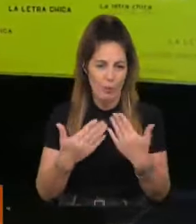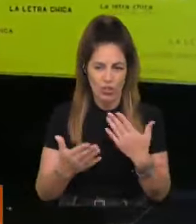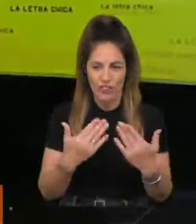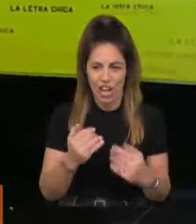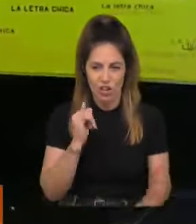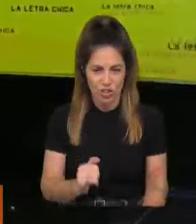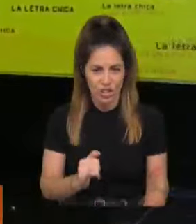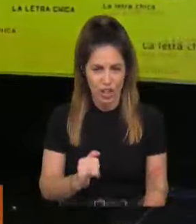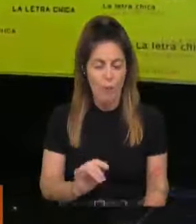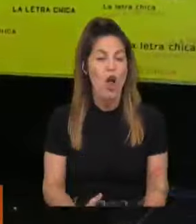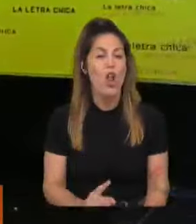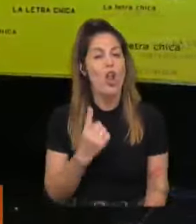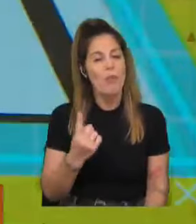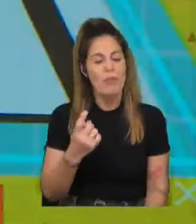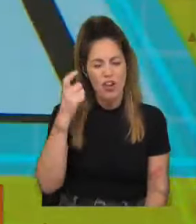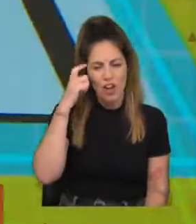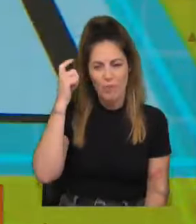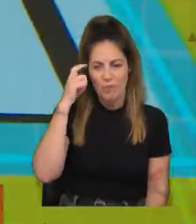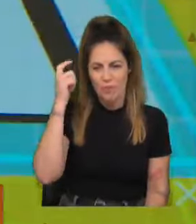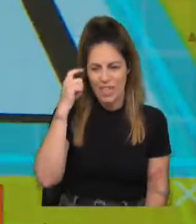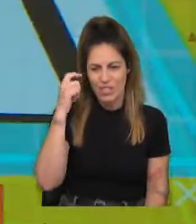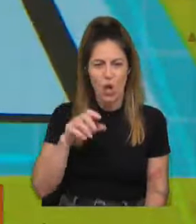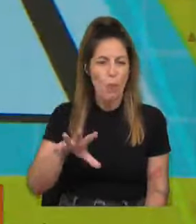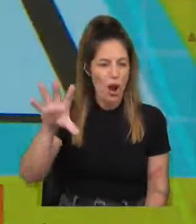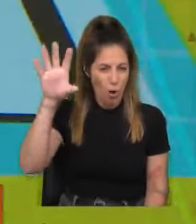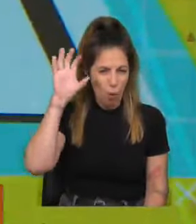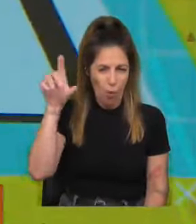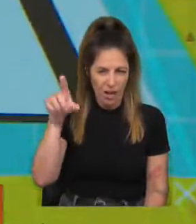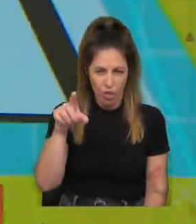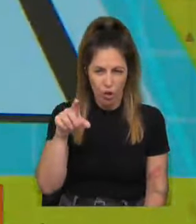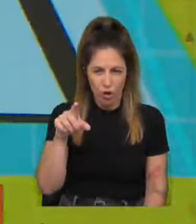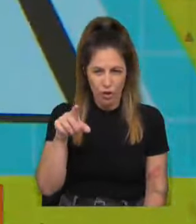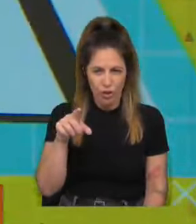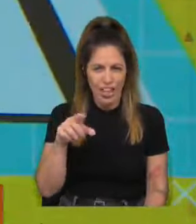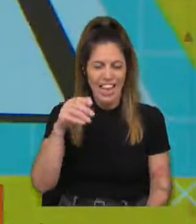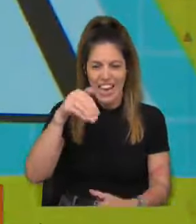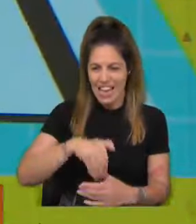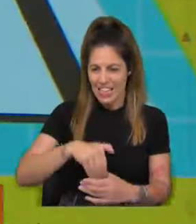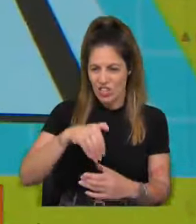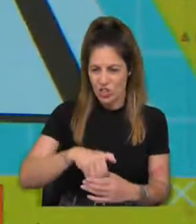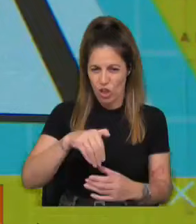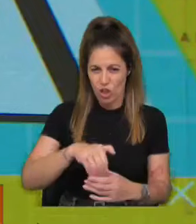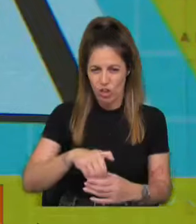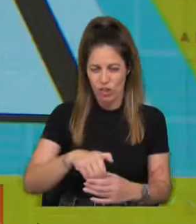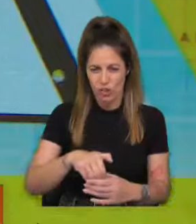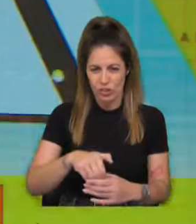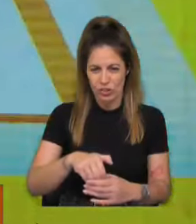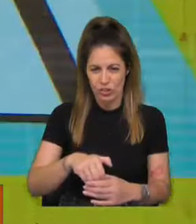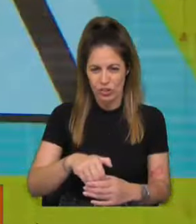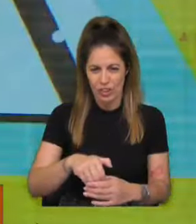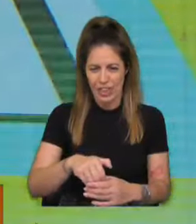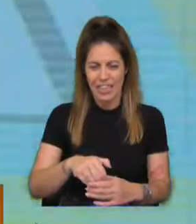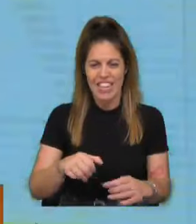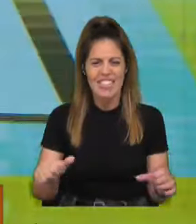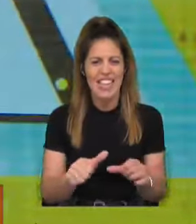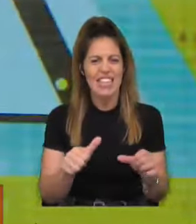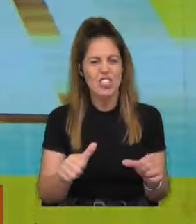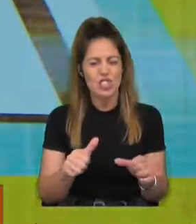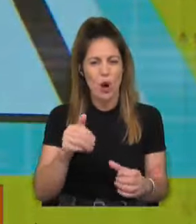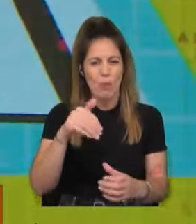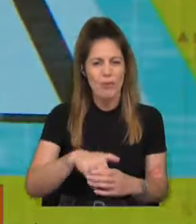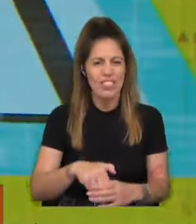pu saes que lo primero que se me ocurre es que me acuerdo en la eh en la elección en que estaba el plebiscito